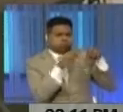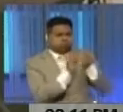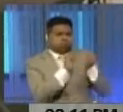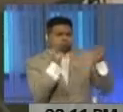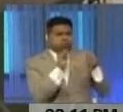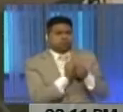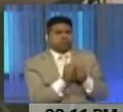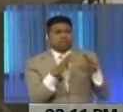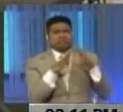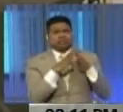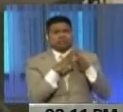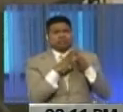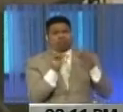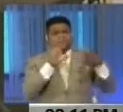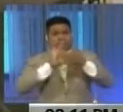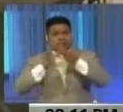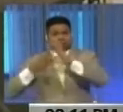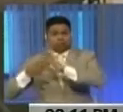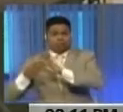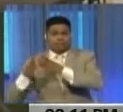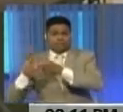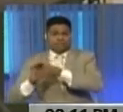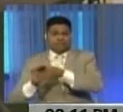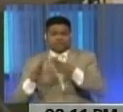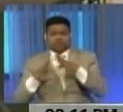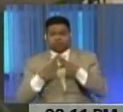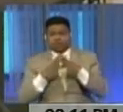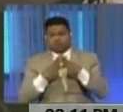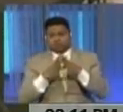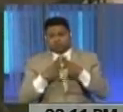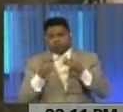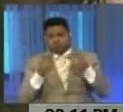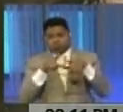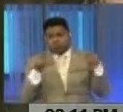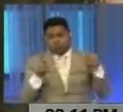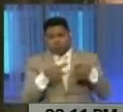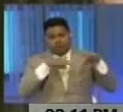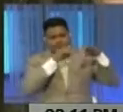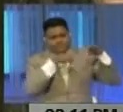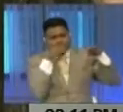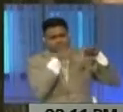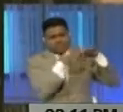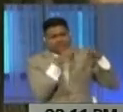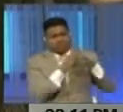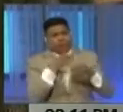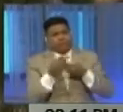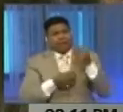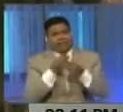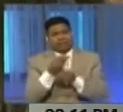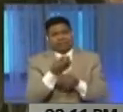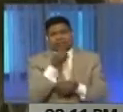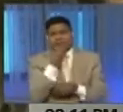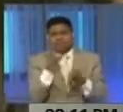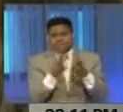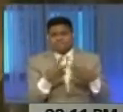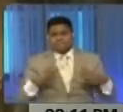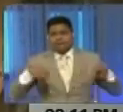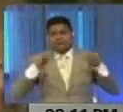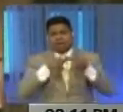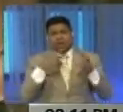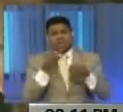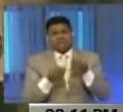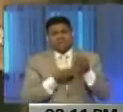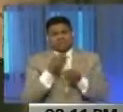del encadenamiento productivo del sector minero en territorio nacional para generar valor agregado y salir del